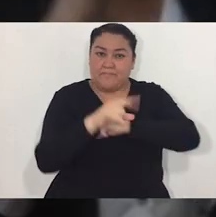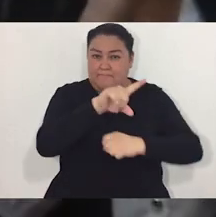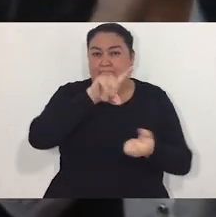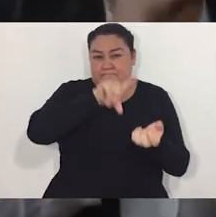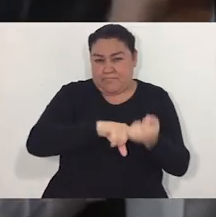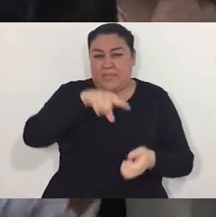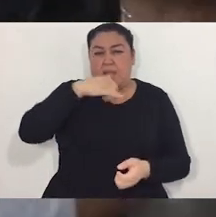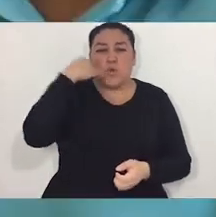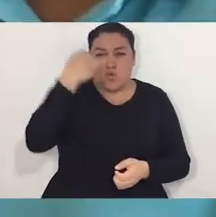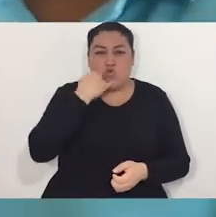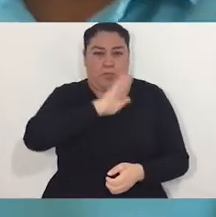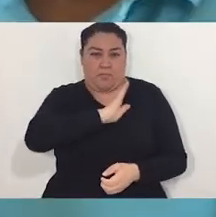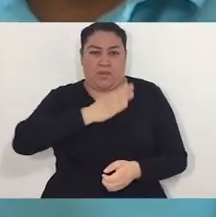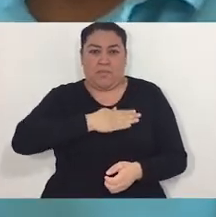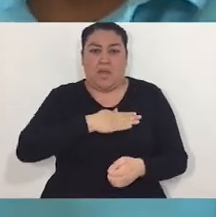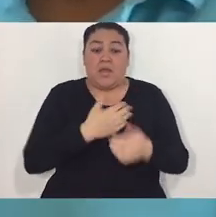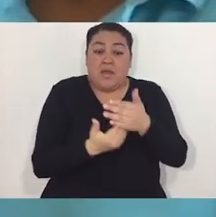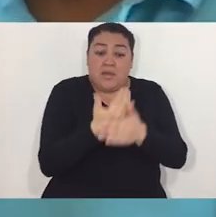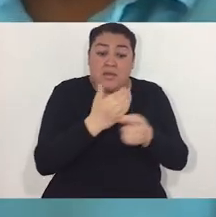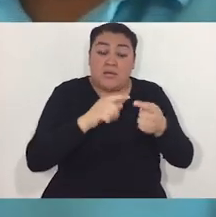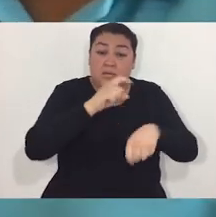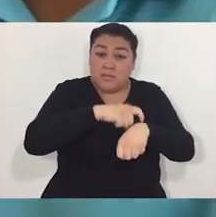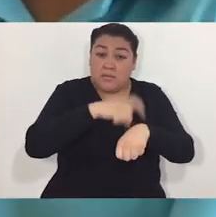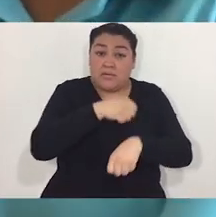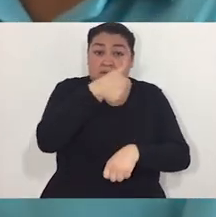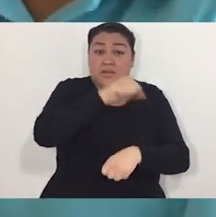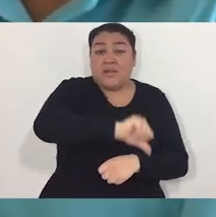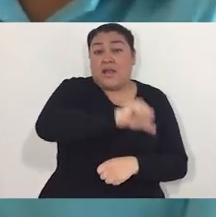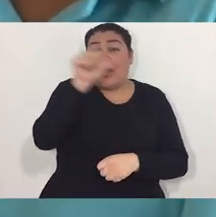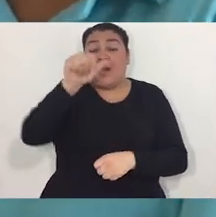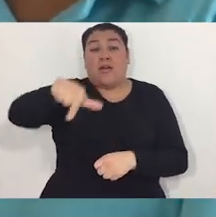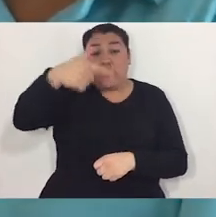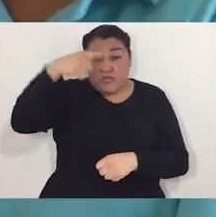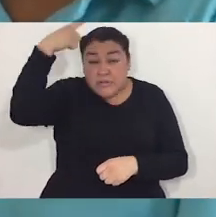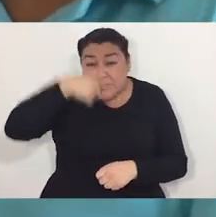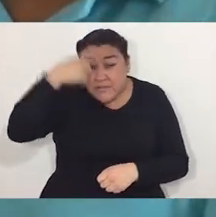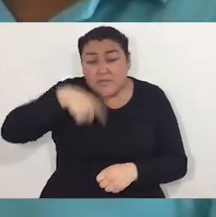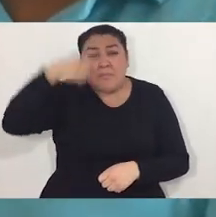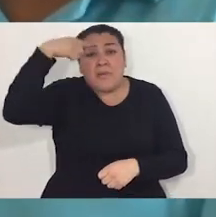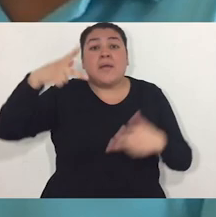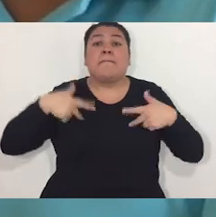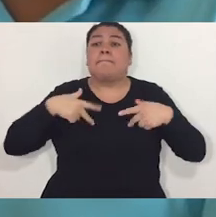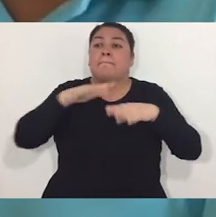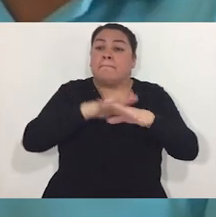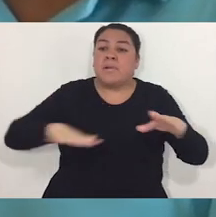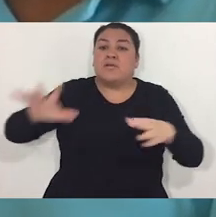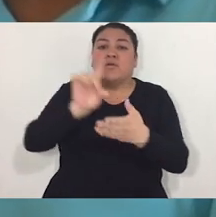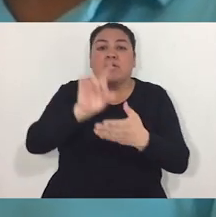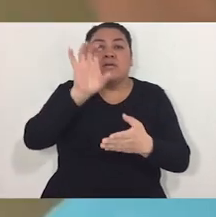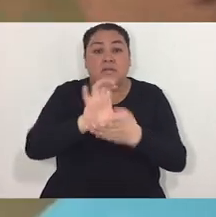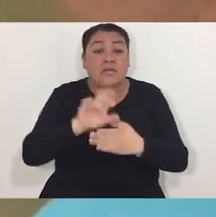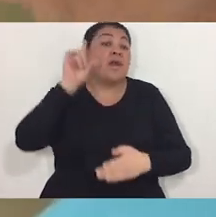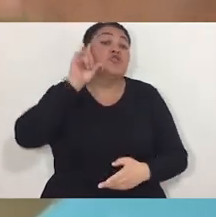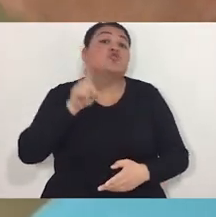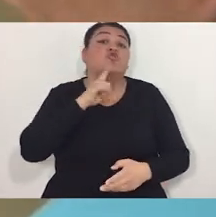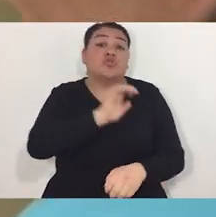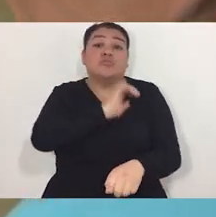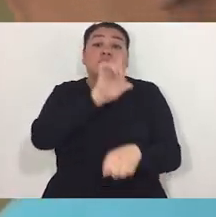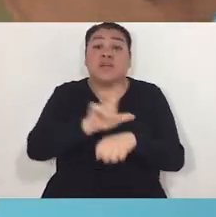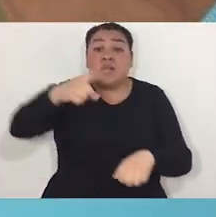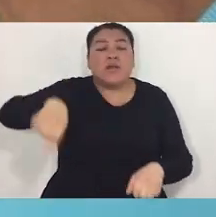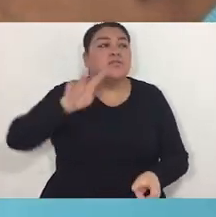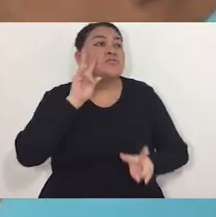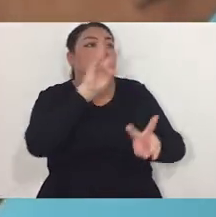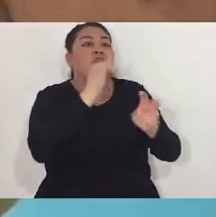oculto en idioma nacional, en un horario de 6 a 24 horas, a fin de garantizar que las personas con discapacidad auditiva puedan